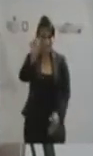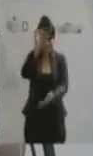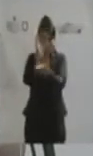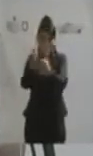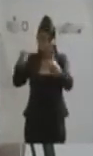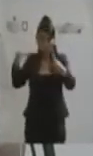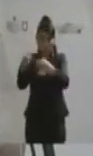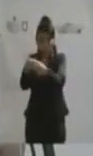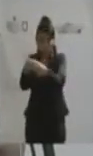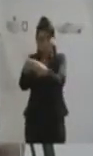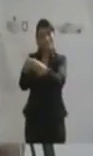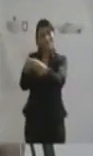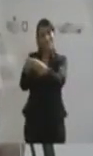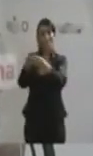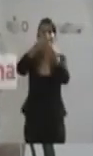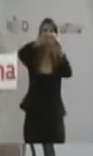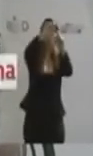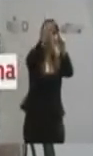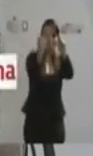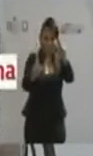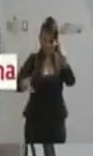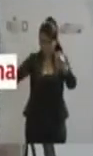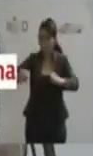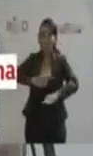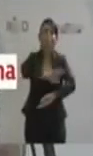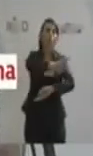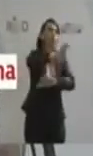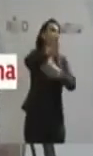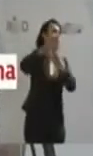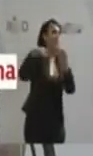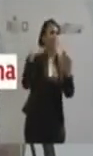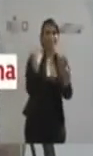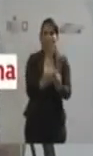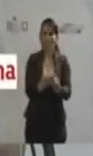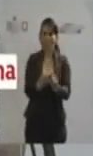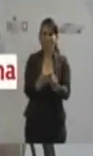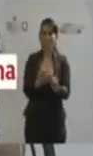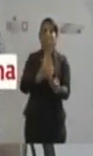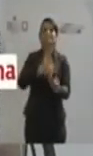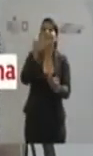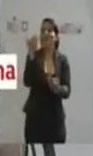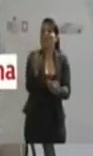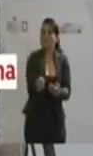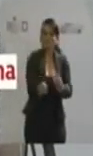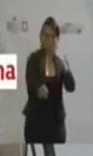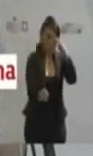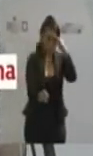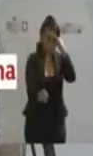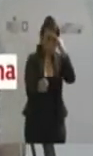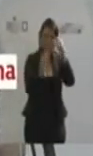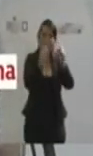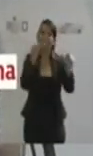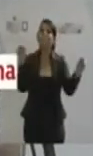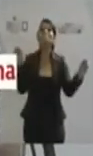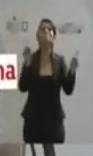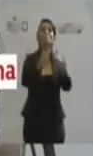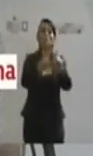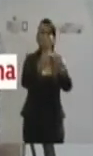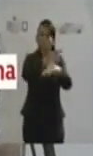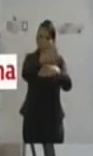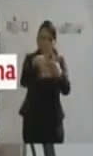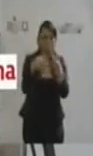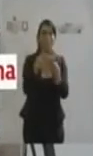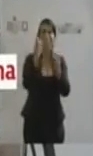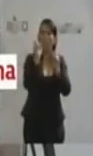sino a toda la república mexicana porque el sentir es ese el sentir de la ciudadanía es